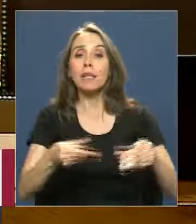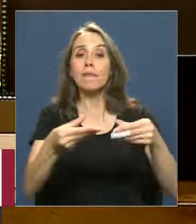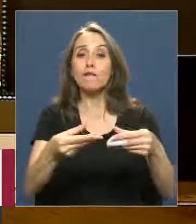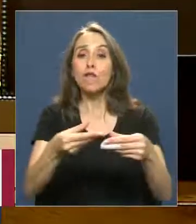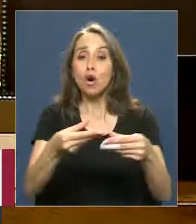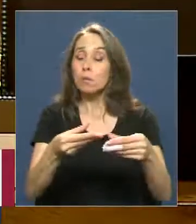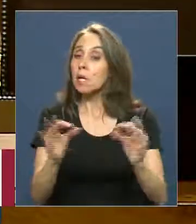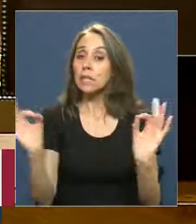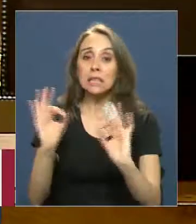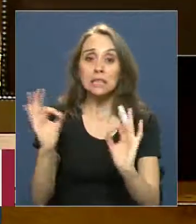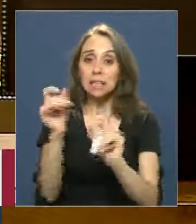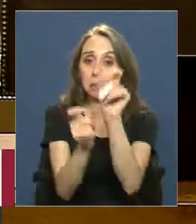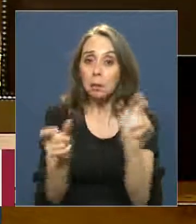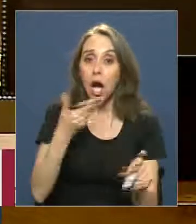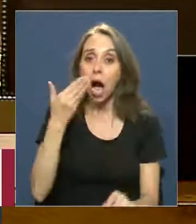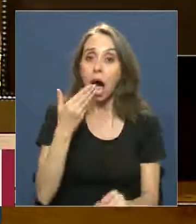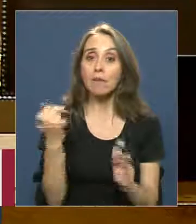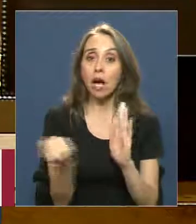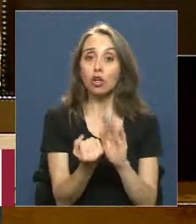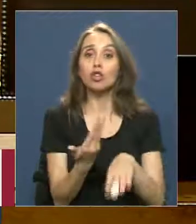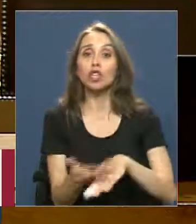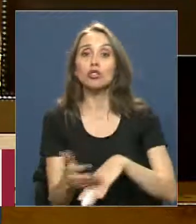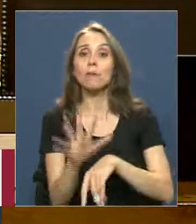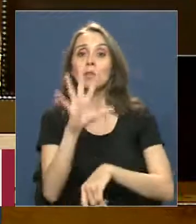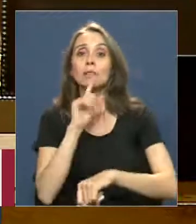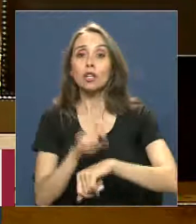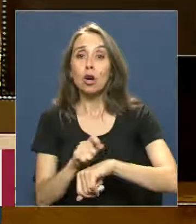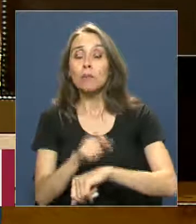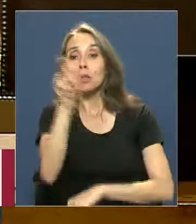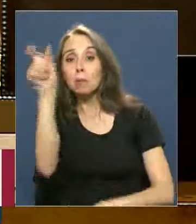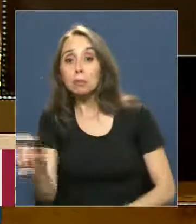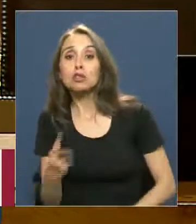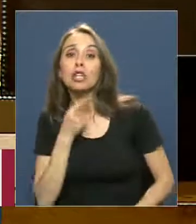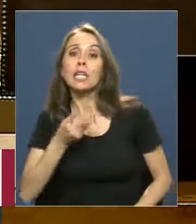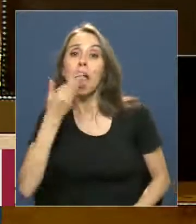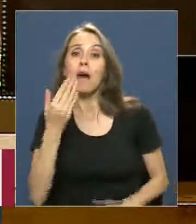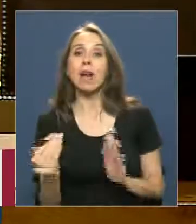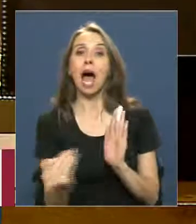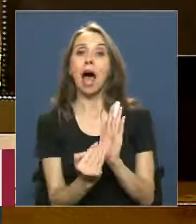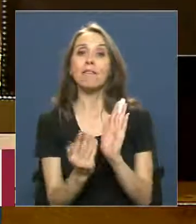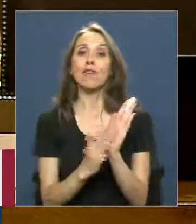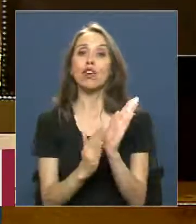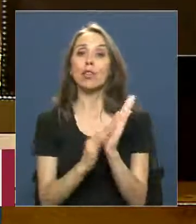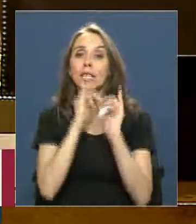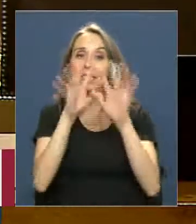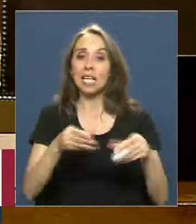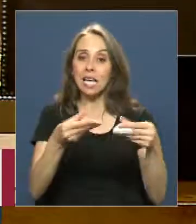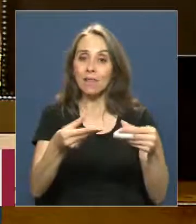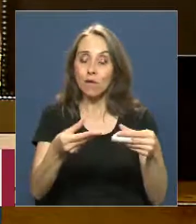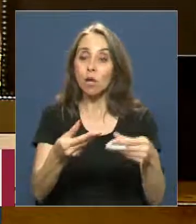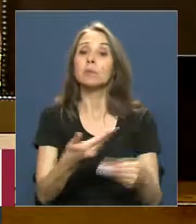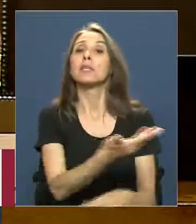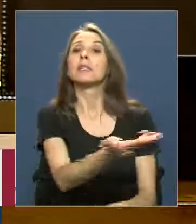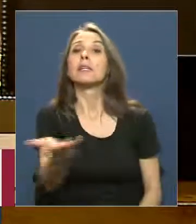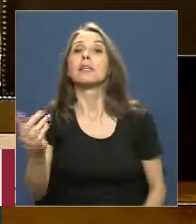no hay nadie para hablar en contra, quedan aún 5 minutos para poder referirse a favor del informe. Ofrezco la palabra.